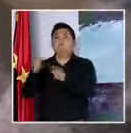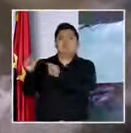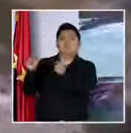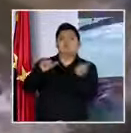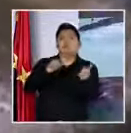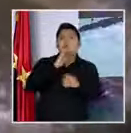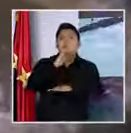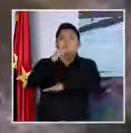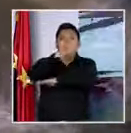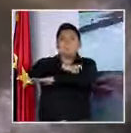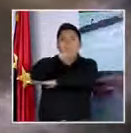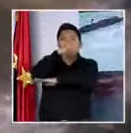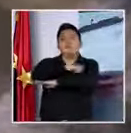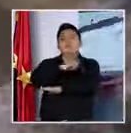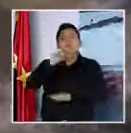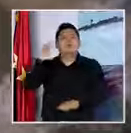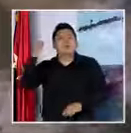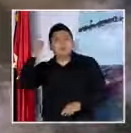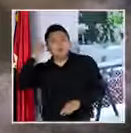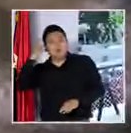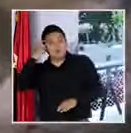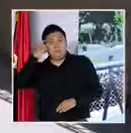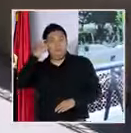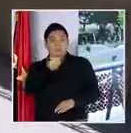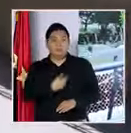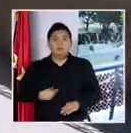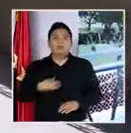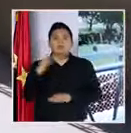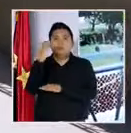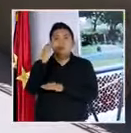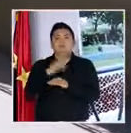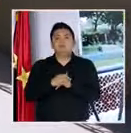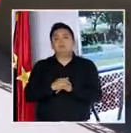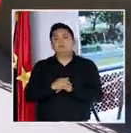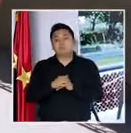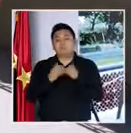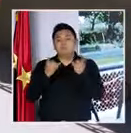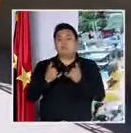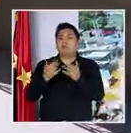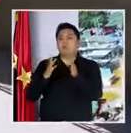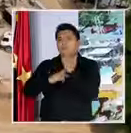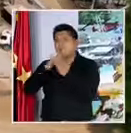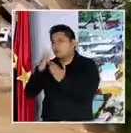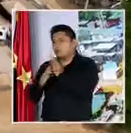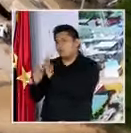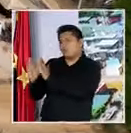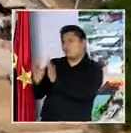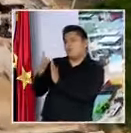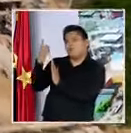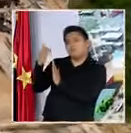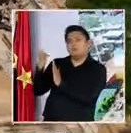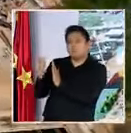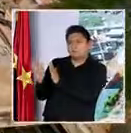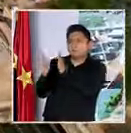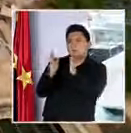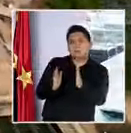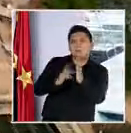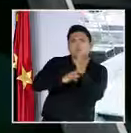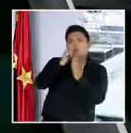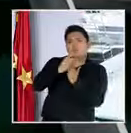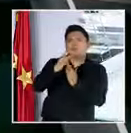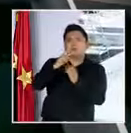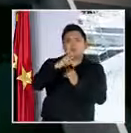de Ecopetrol, La Nación y el departamento. El subproyecto 1 se encuentra totalmente terminado, mientras que los